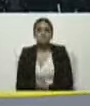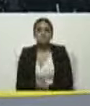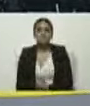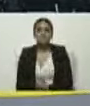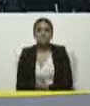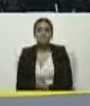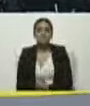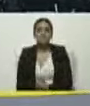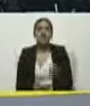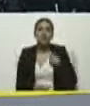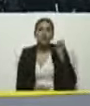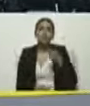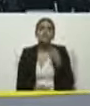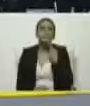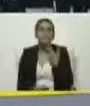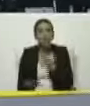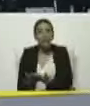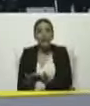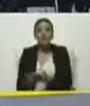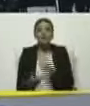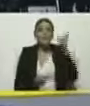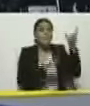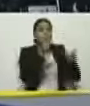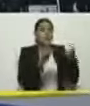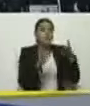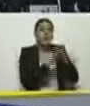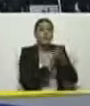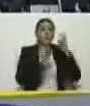Yo tengo que agradecer mucho a la inteligencia